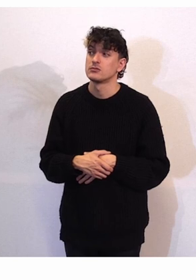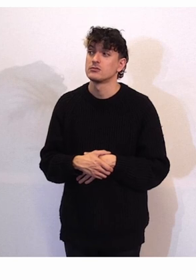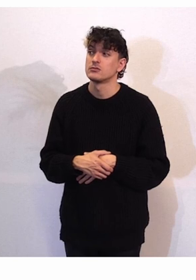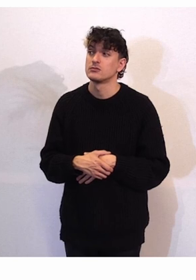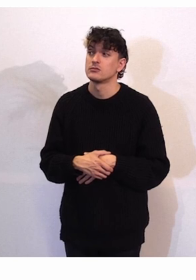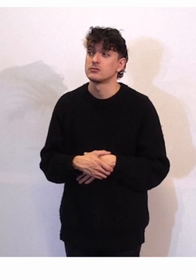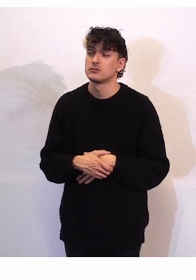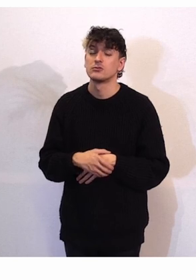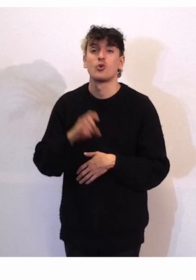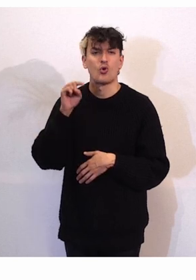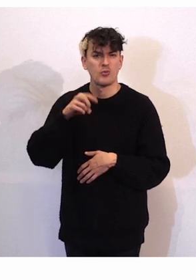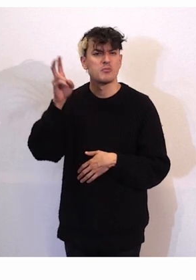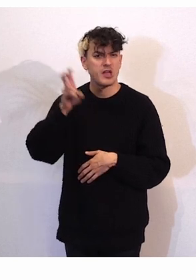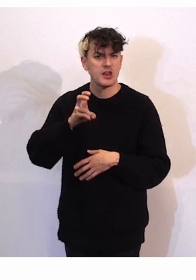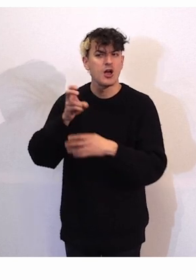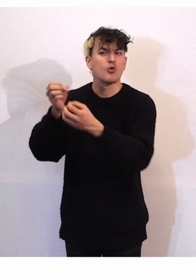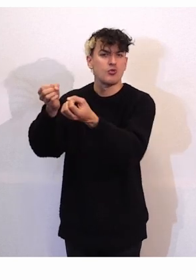contarnos. A contarnos.